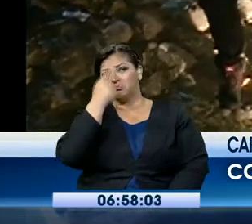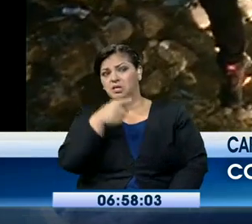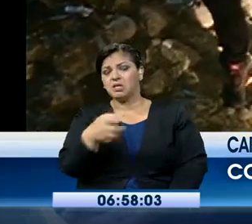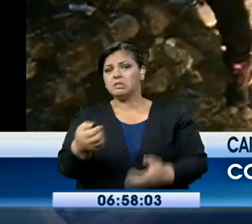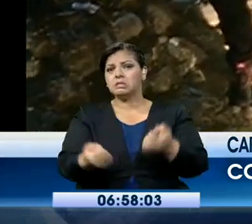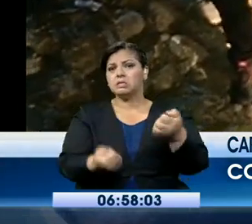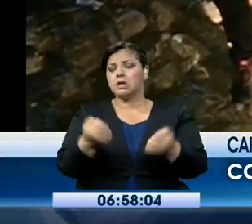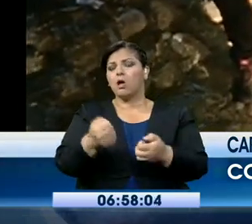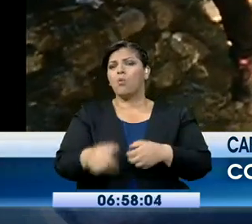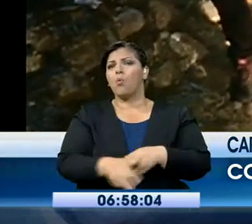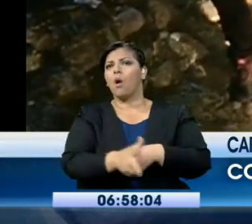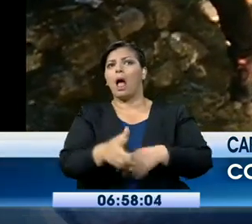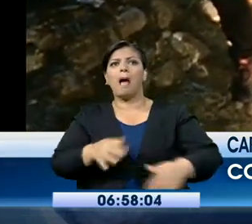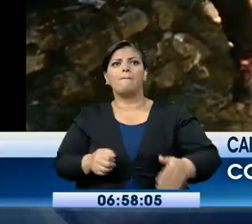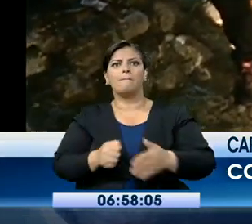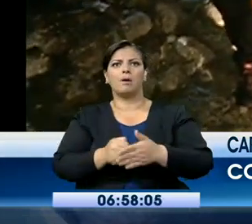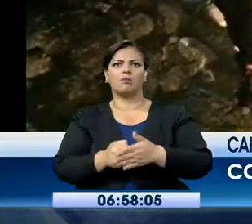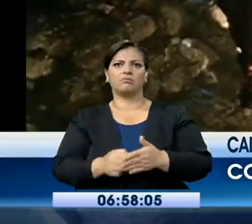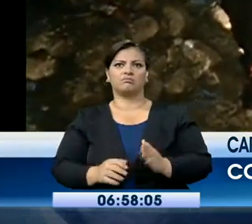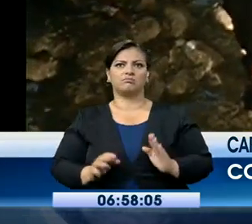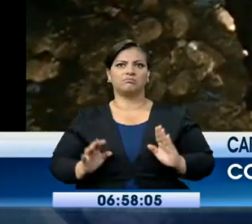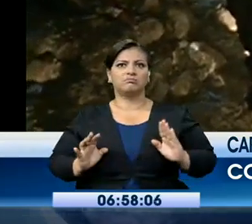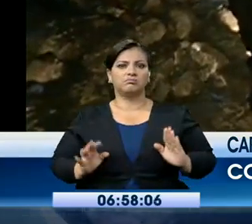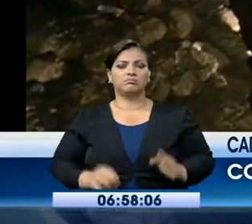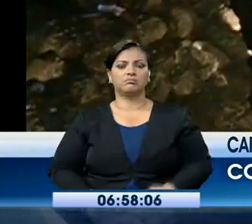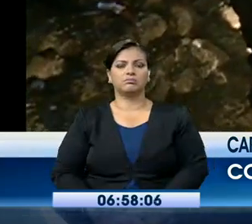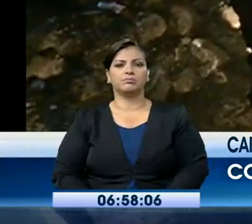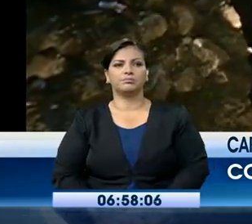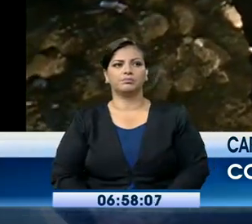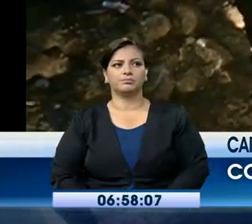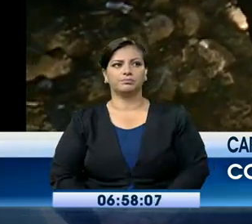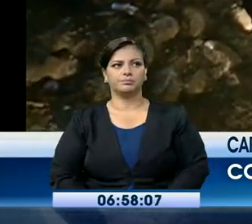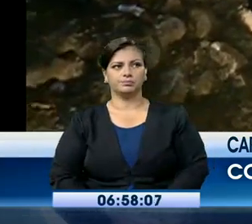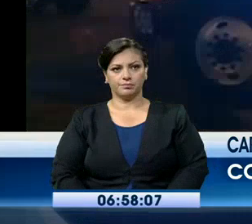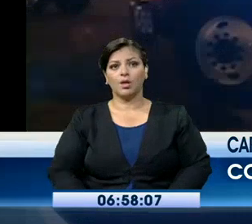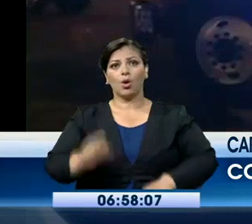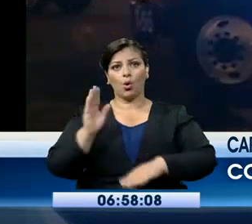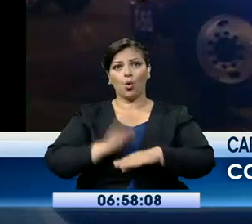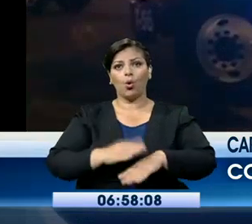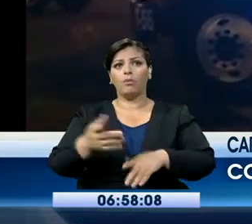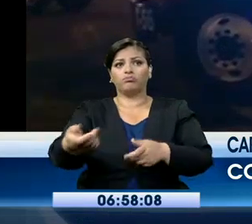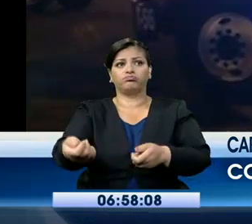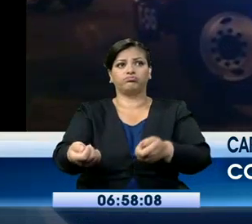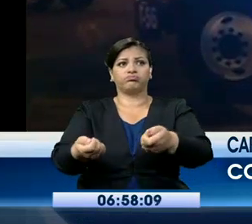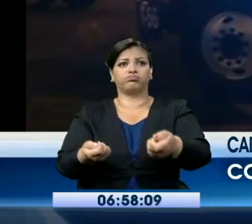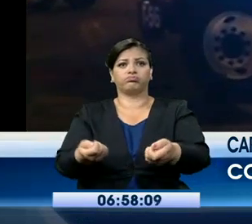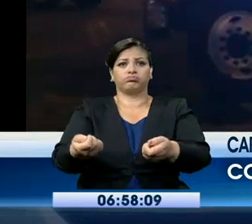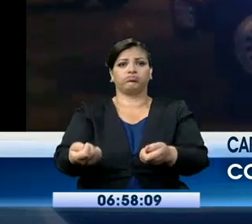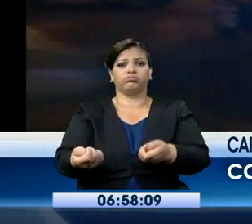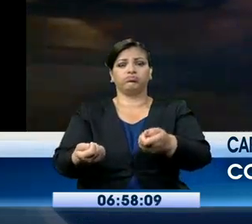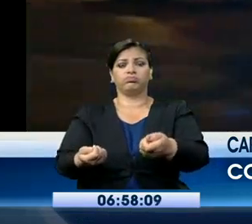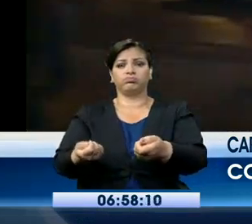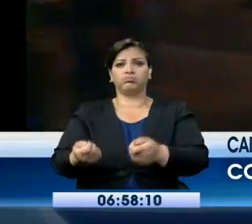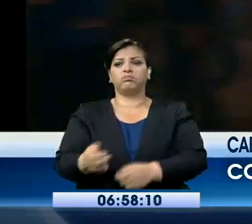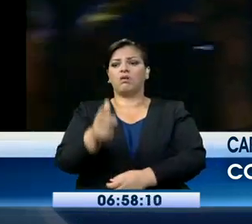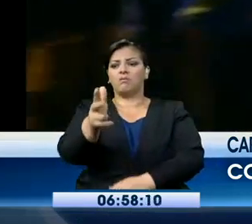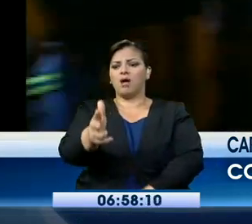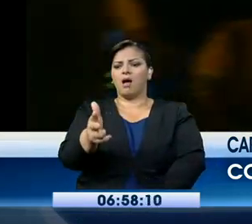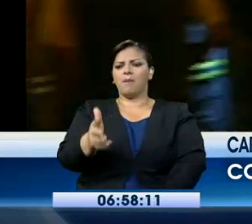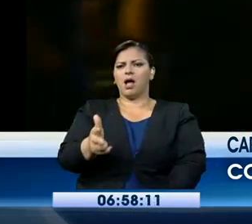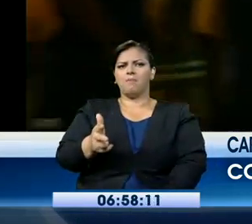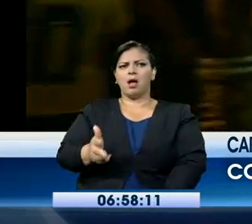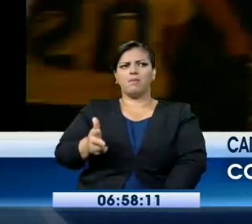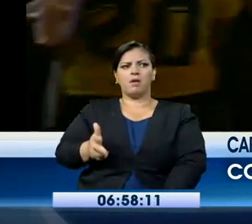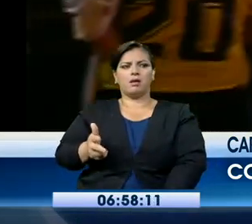chocaron. Por lo que no, a veces los camiones no dejan ver, no hay visión. El carro fue retirado de la zanja